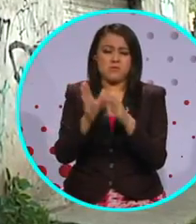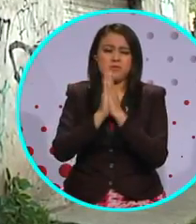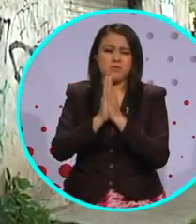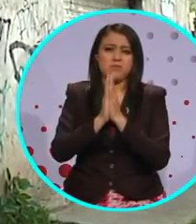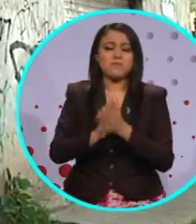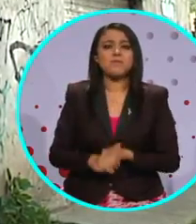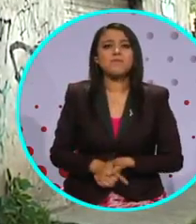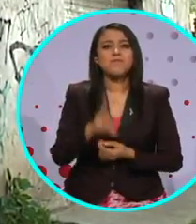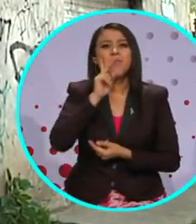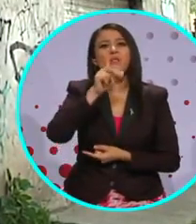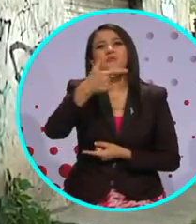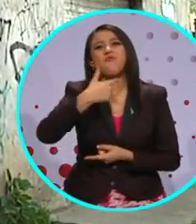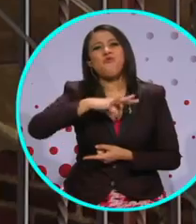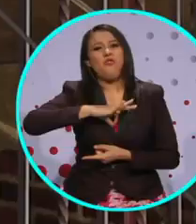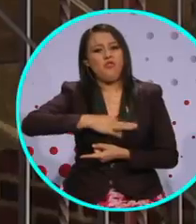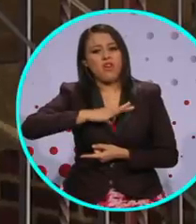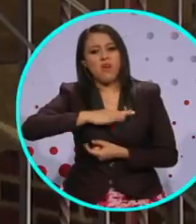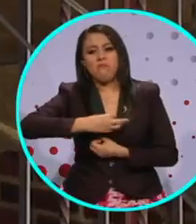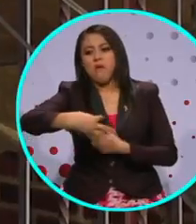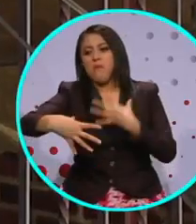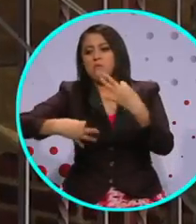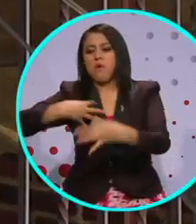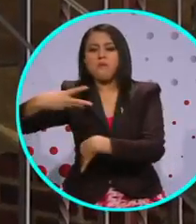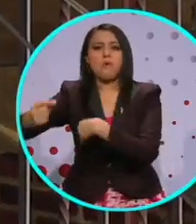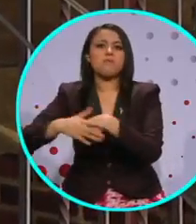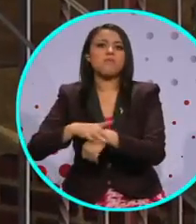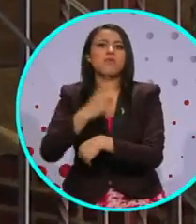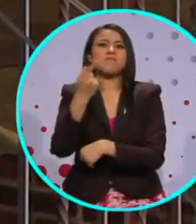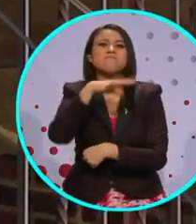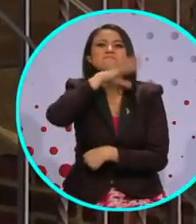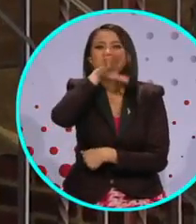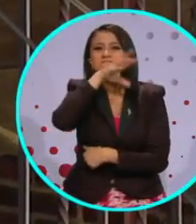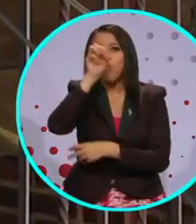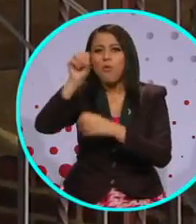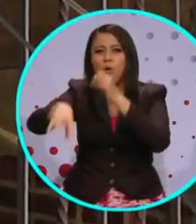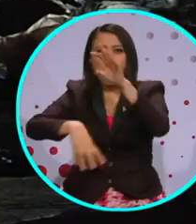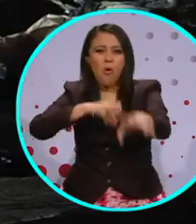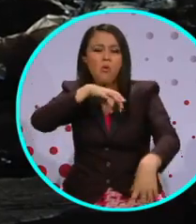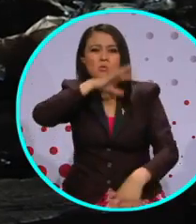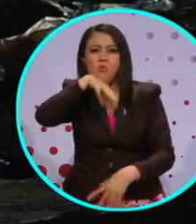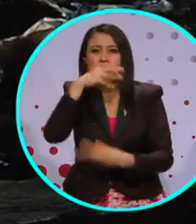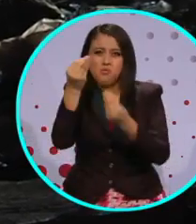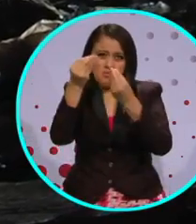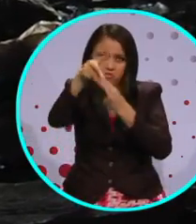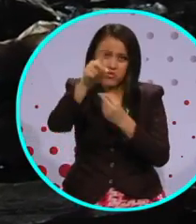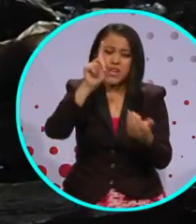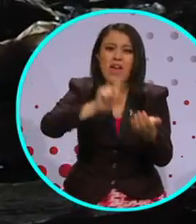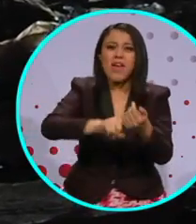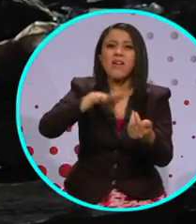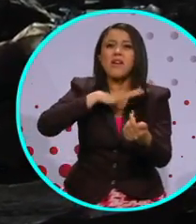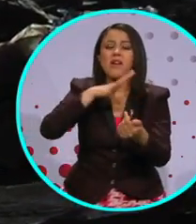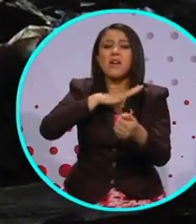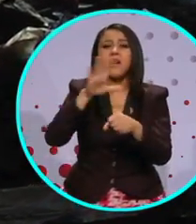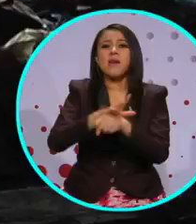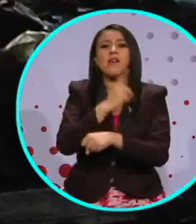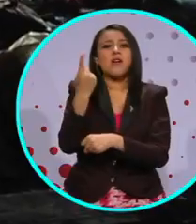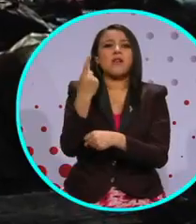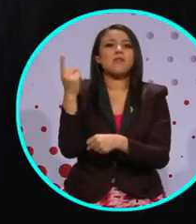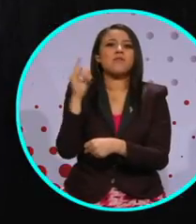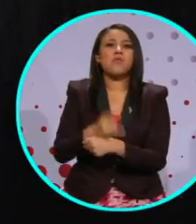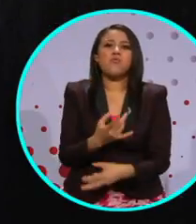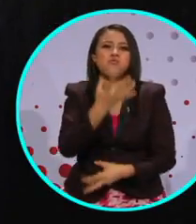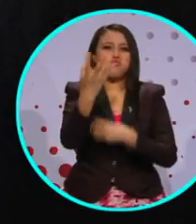infección que representa es inminente, debido a la gran cantidad de basura que se encuentra dentro del lugar, que se ve afectado por constantes